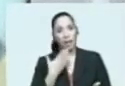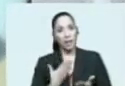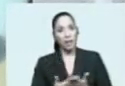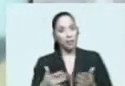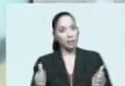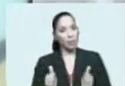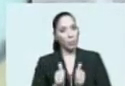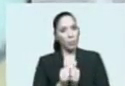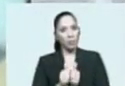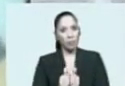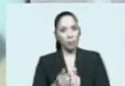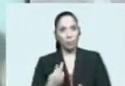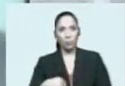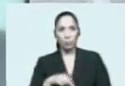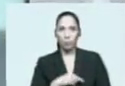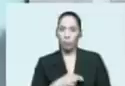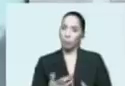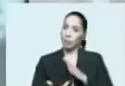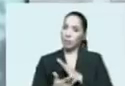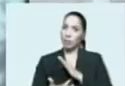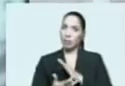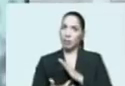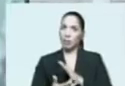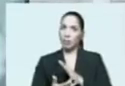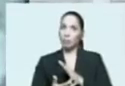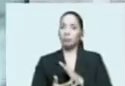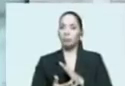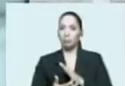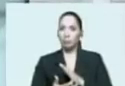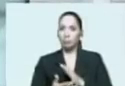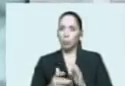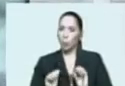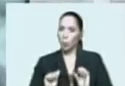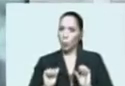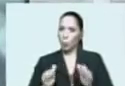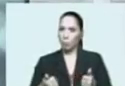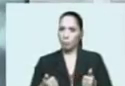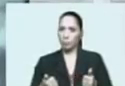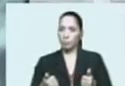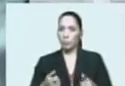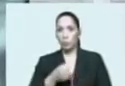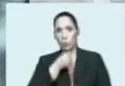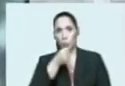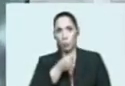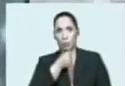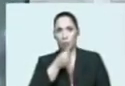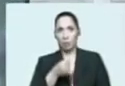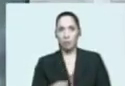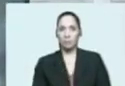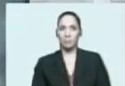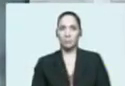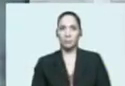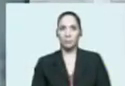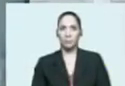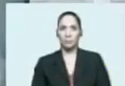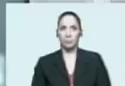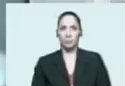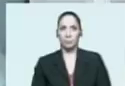consultas a todos iguales equipo técnico del precio proceso cuando ya listo para dar inicio a la presente emisión meridiana de